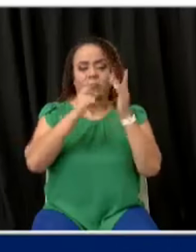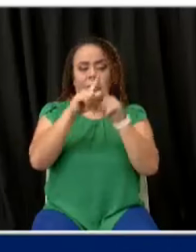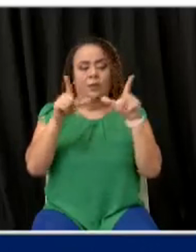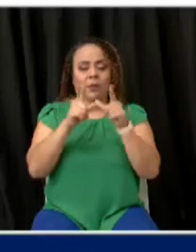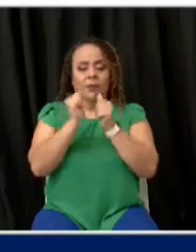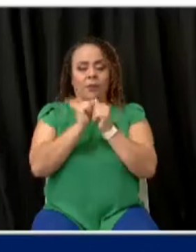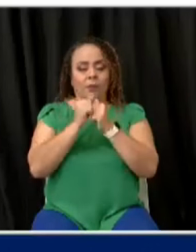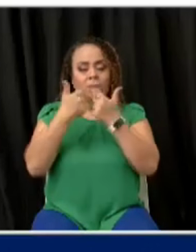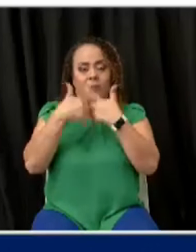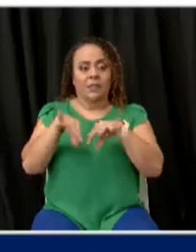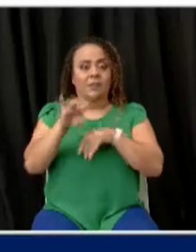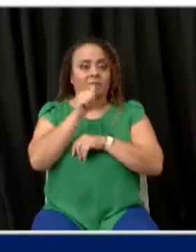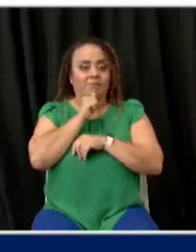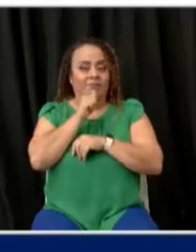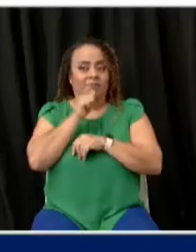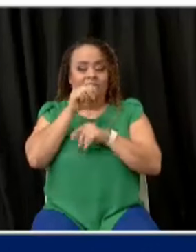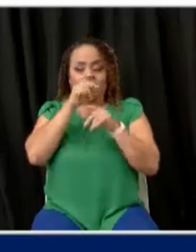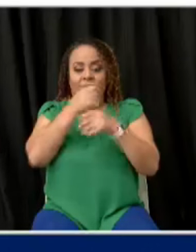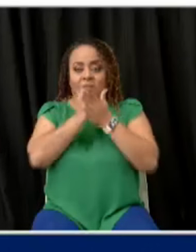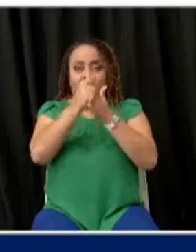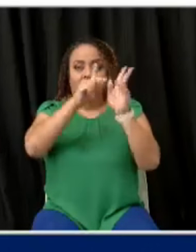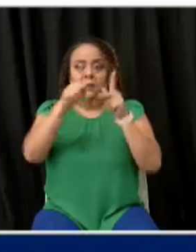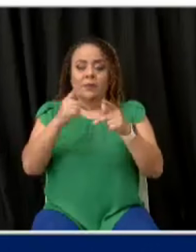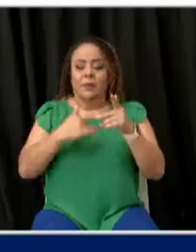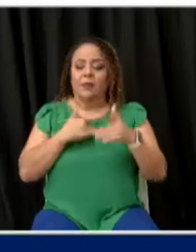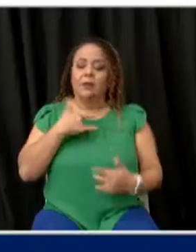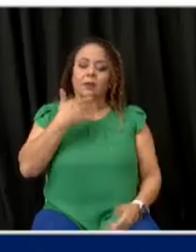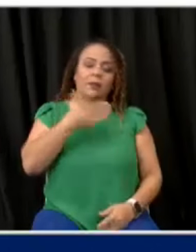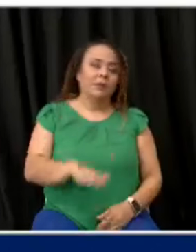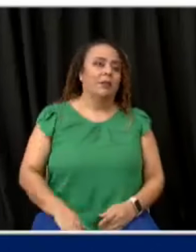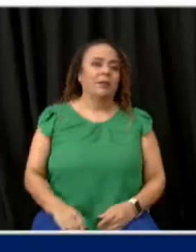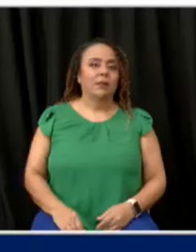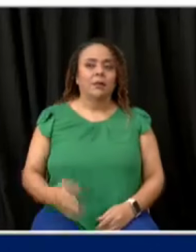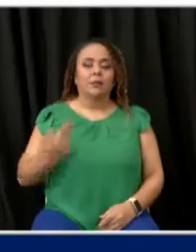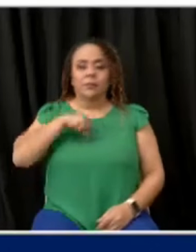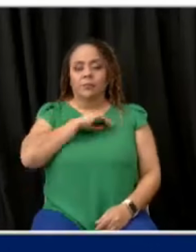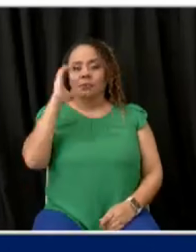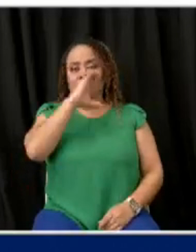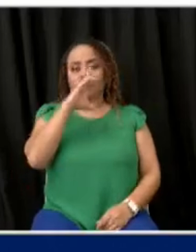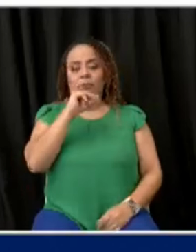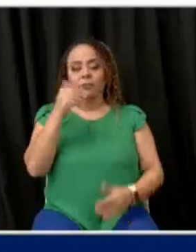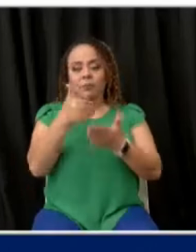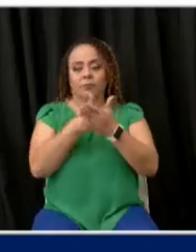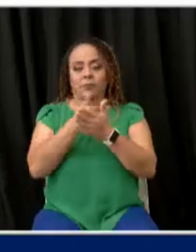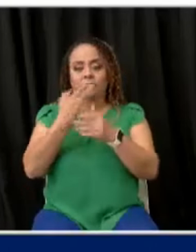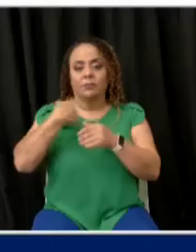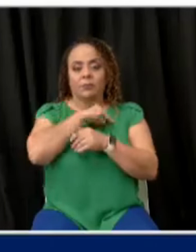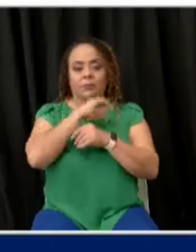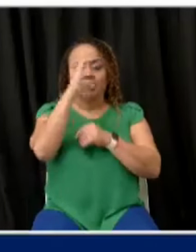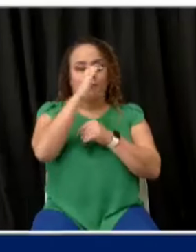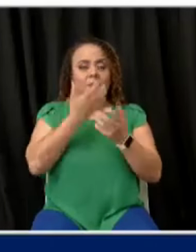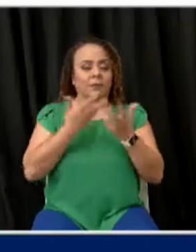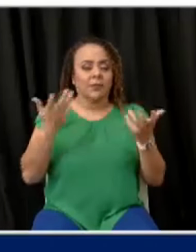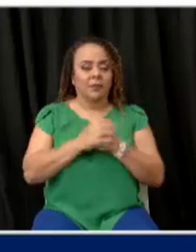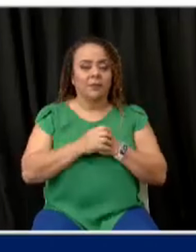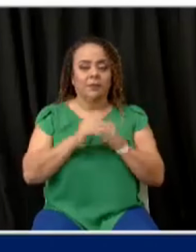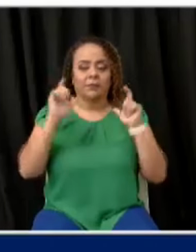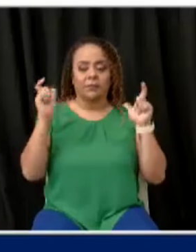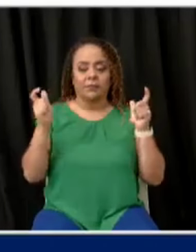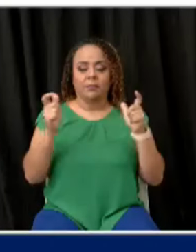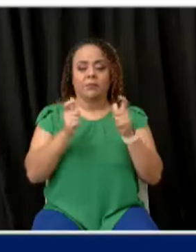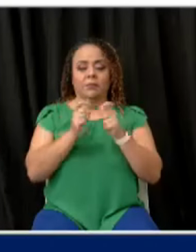presas frías, pues también ayuda a que una persona se está sintiendo mal. Lo que estamos buscando no es refrescarlo, lo que estamos buscando es